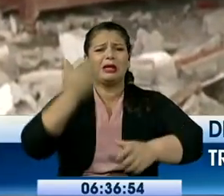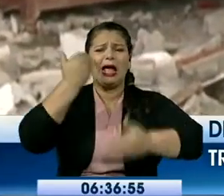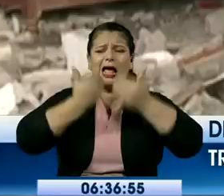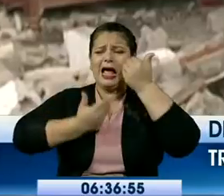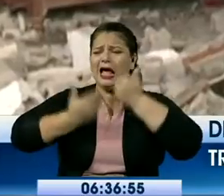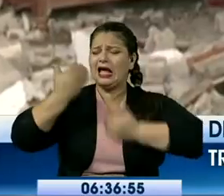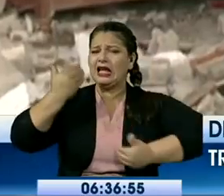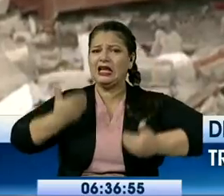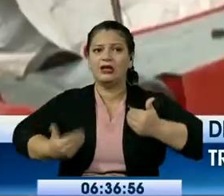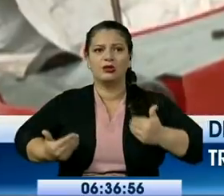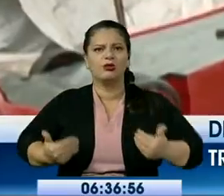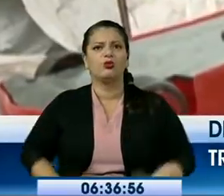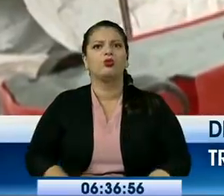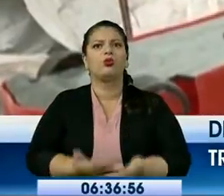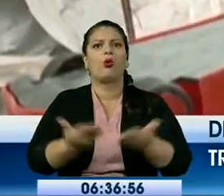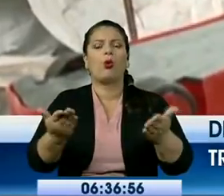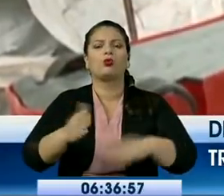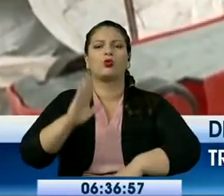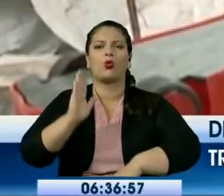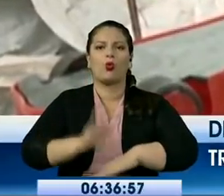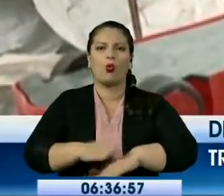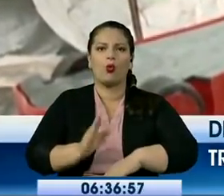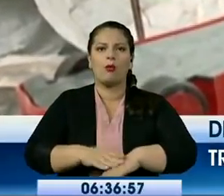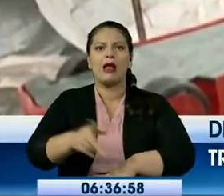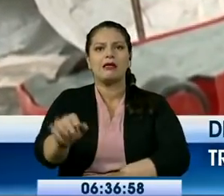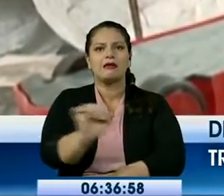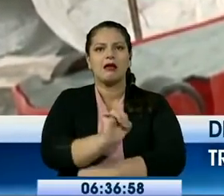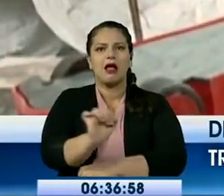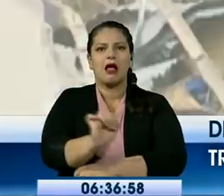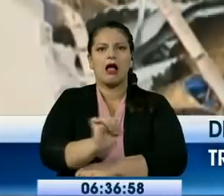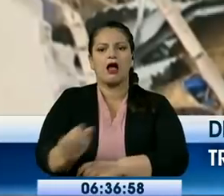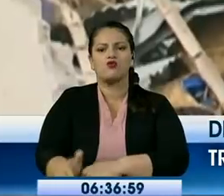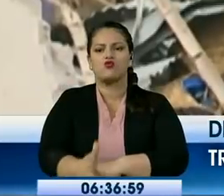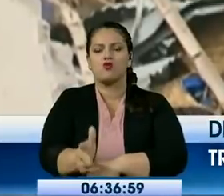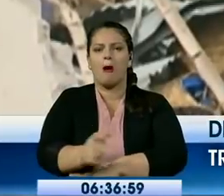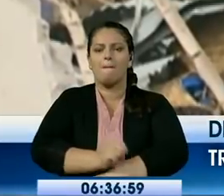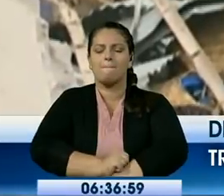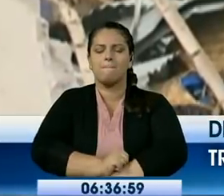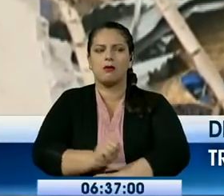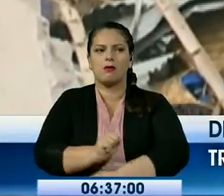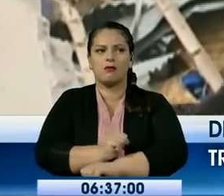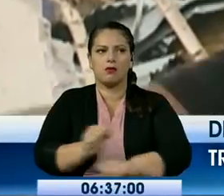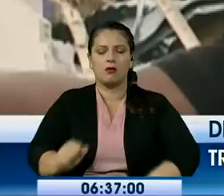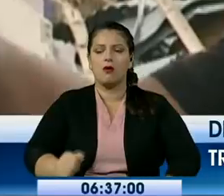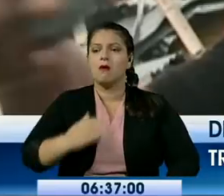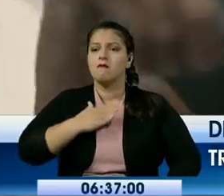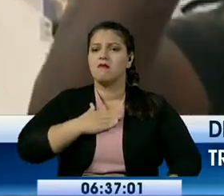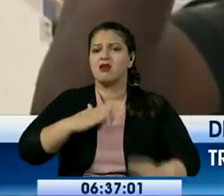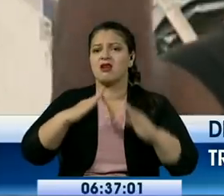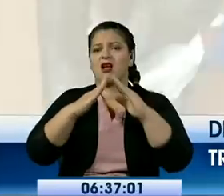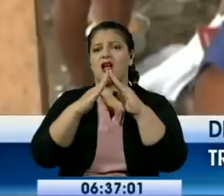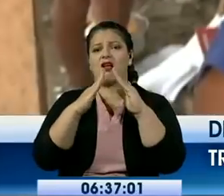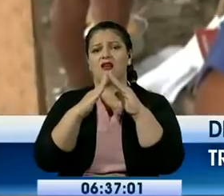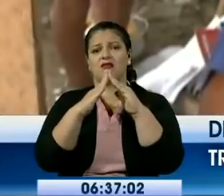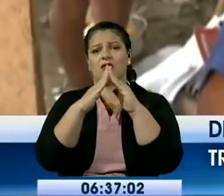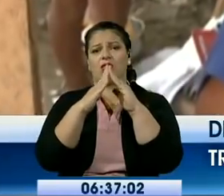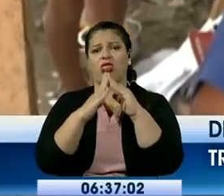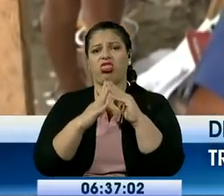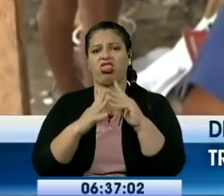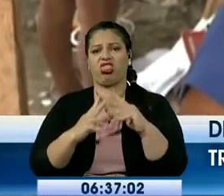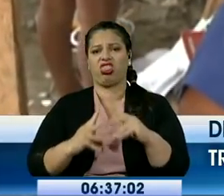explosión acabó con las humildes viviendas del barrio La Delicia. Todo se destruyó y lo poquito que queda es lo que perdieron, lo que es